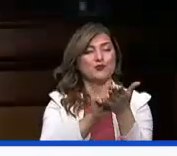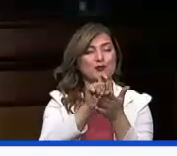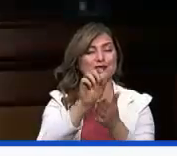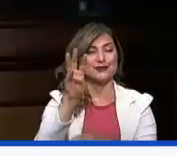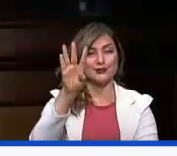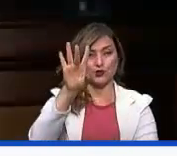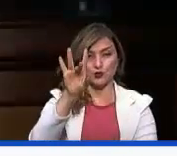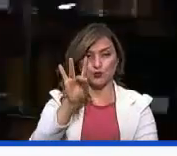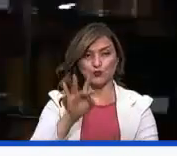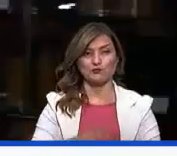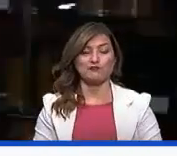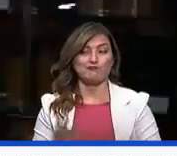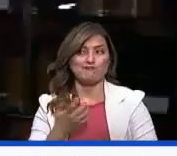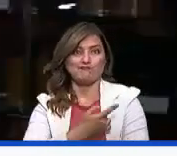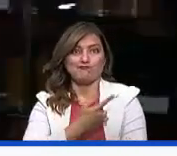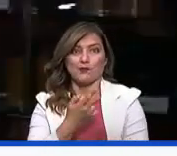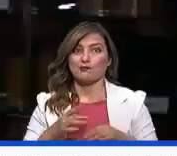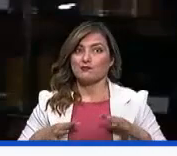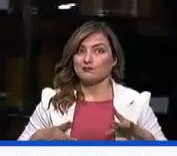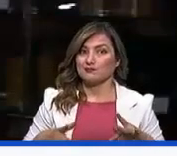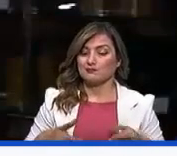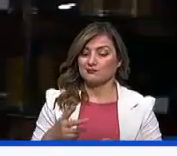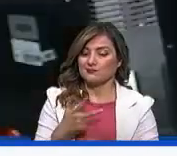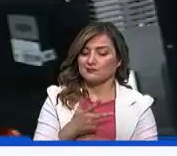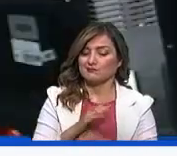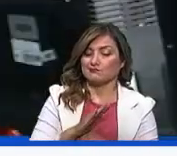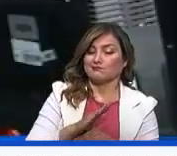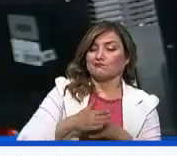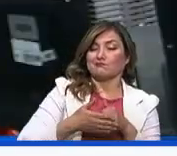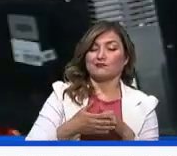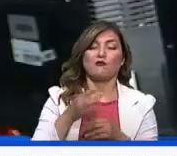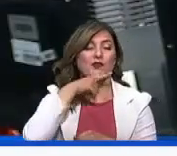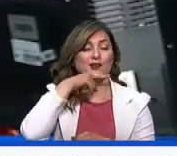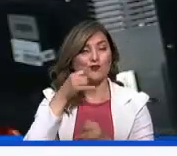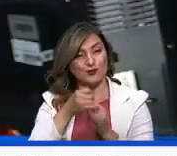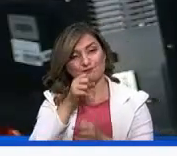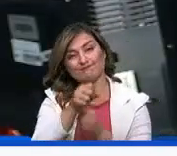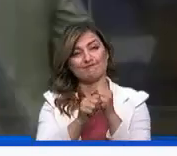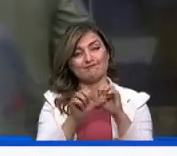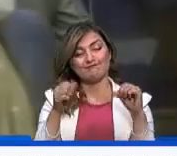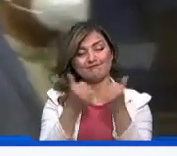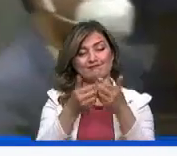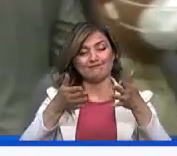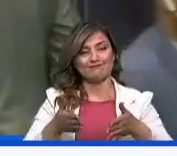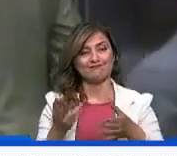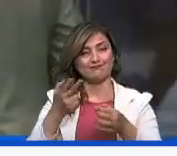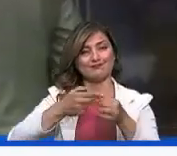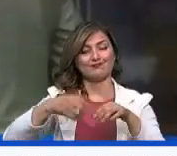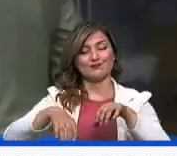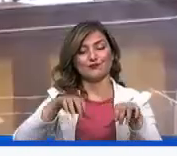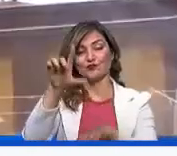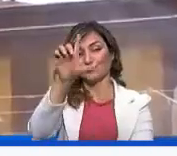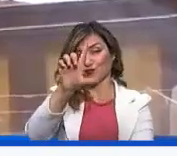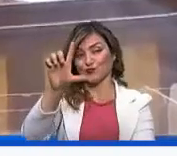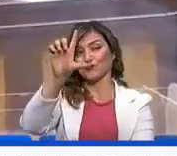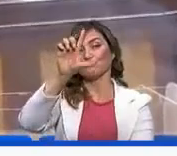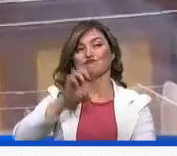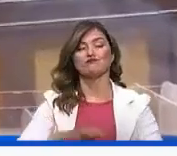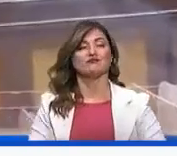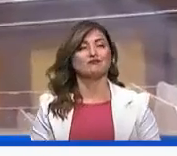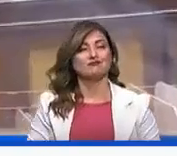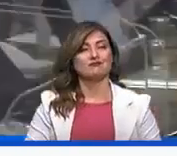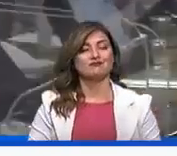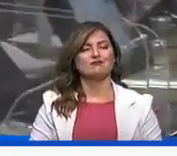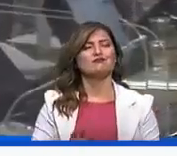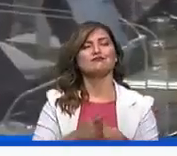Tras 15 días de vacancia legislativa y otros 3 días más por el feriado de fin de año, los asambleístas retoman sus actividades este lunes. Una de las